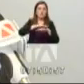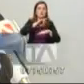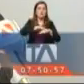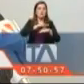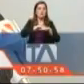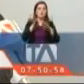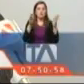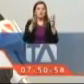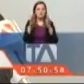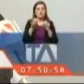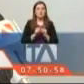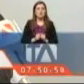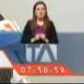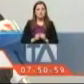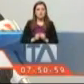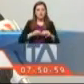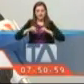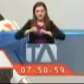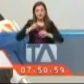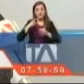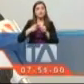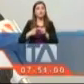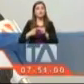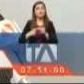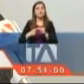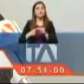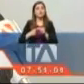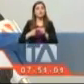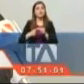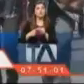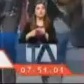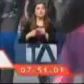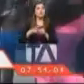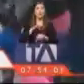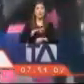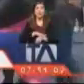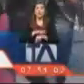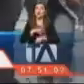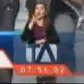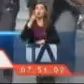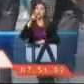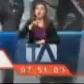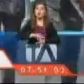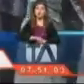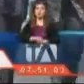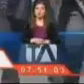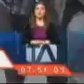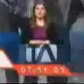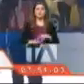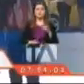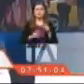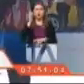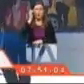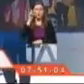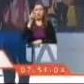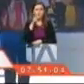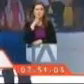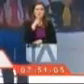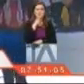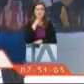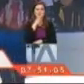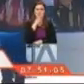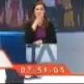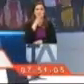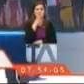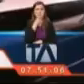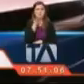De lo que va a ser la línea 1 del metro de Quito, no van a existir baños públicos. Esta noticia ha generado diversas reacciones en los quiteños, pero